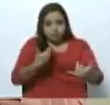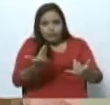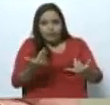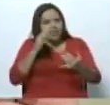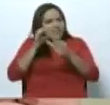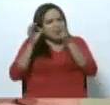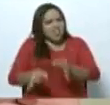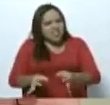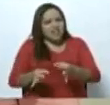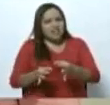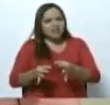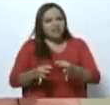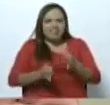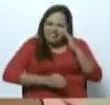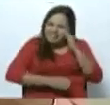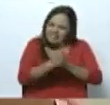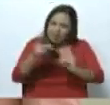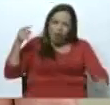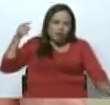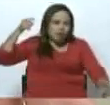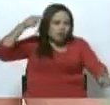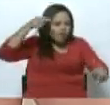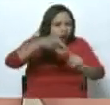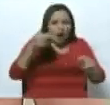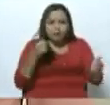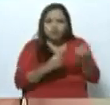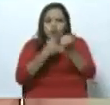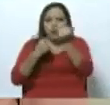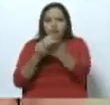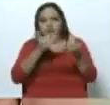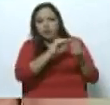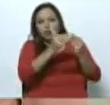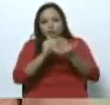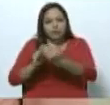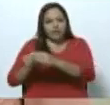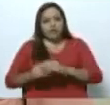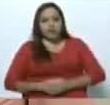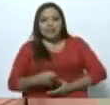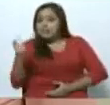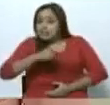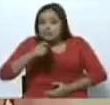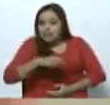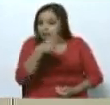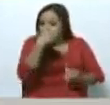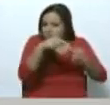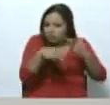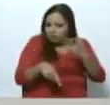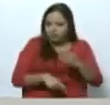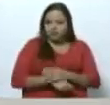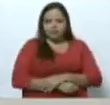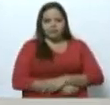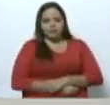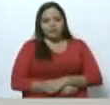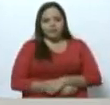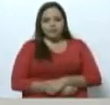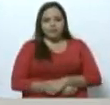verdad ir directo a apoyar a las comunidades en lo que necesiten.